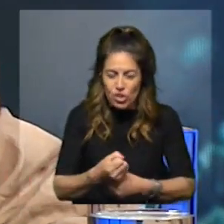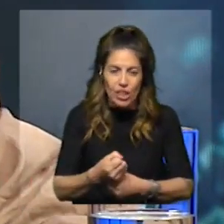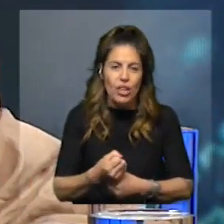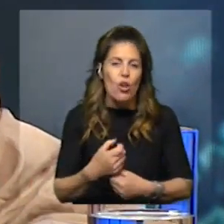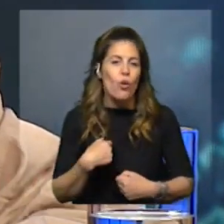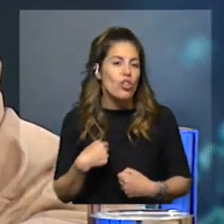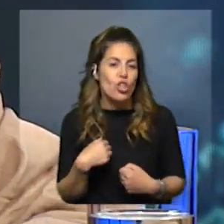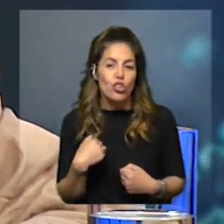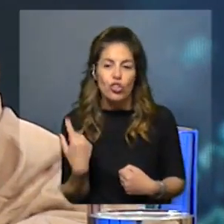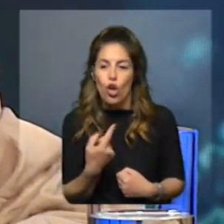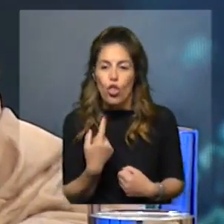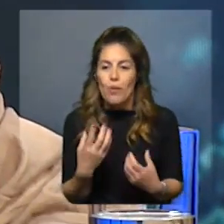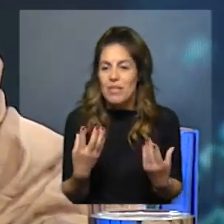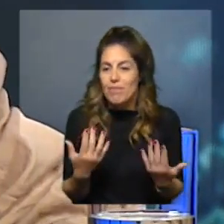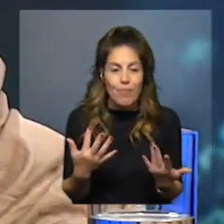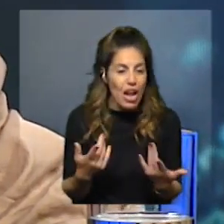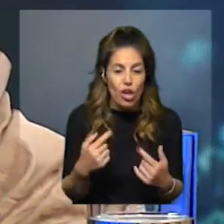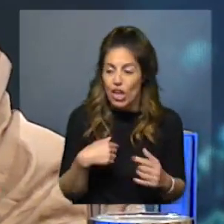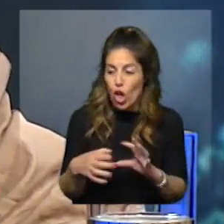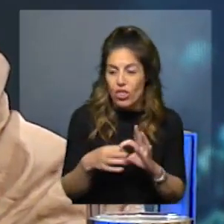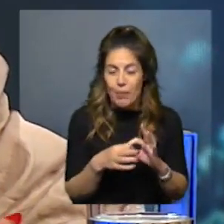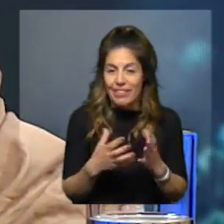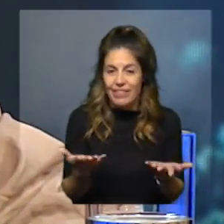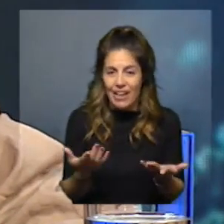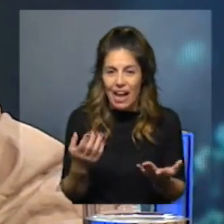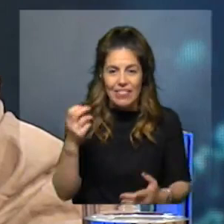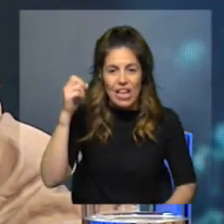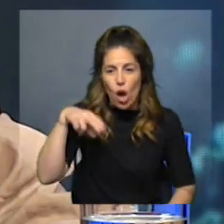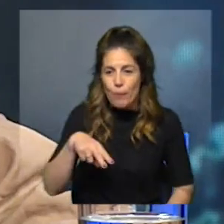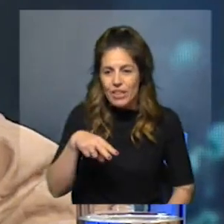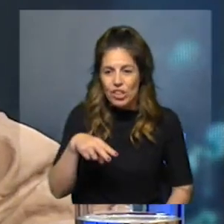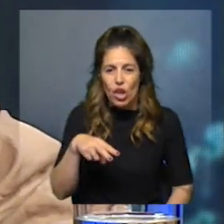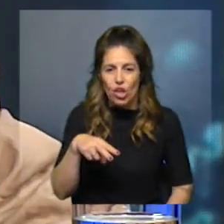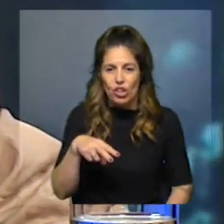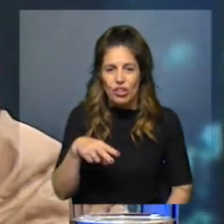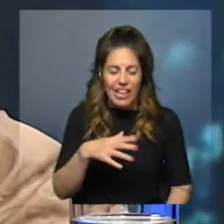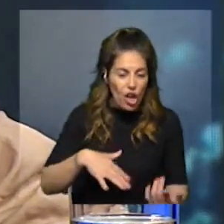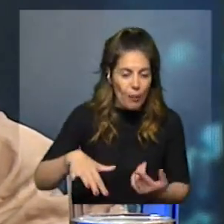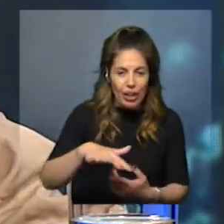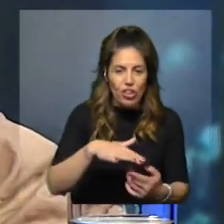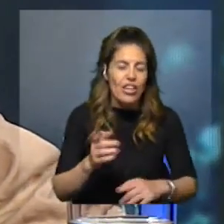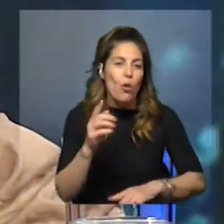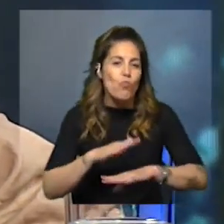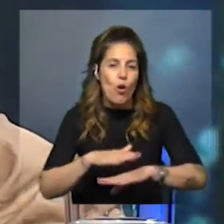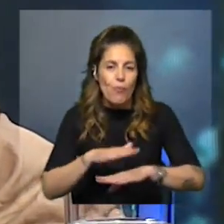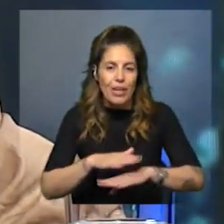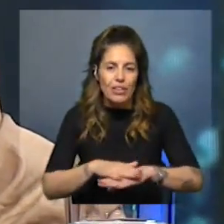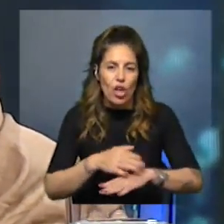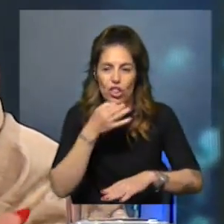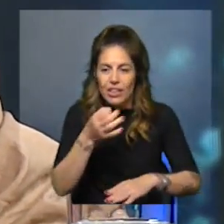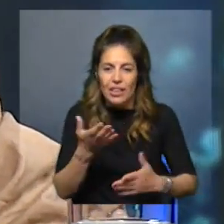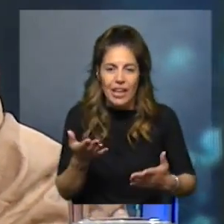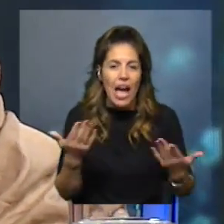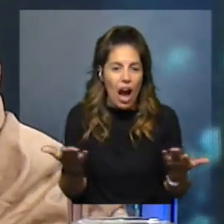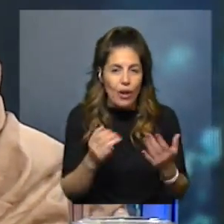manos, que ya no dependía de las opiniones de más o menos de las que me rodeaban en algún momento, dije, ta, o sea,